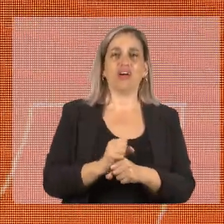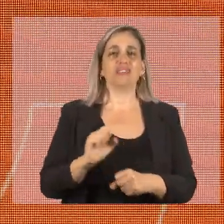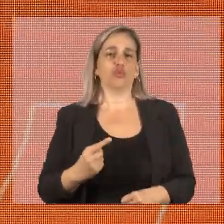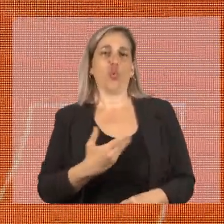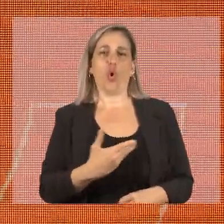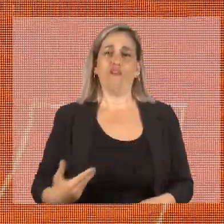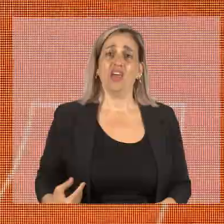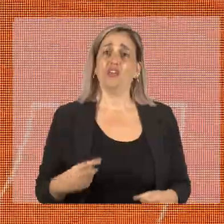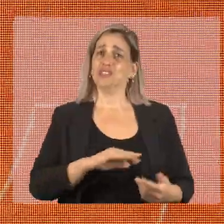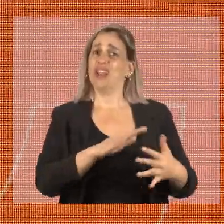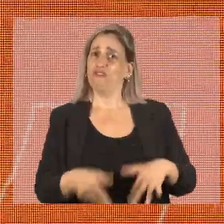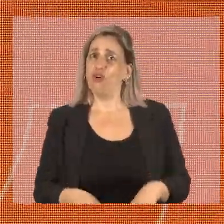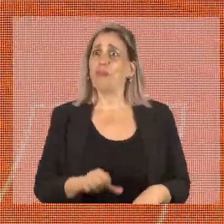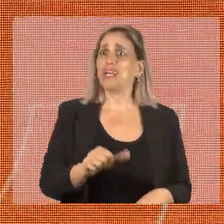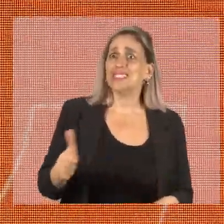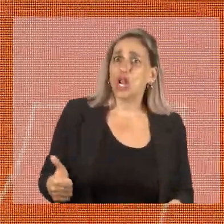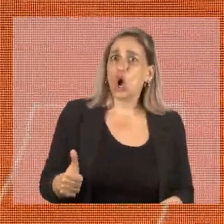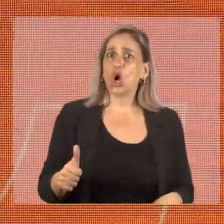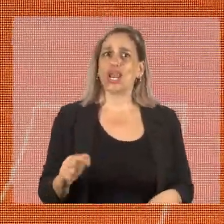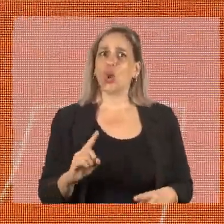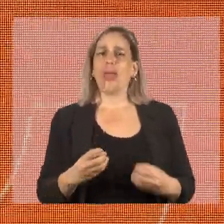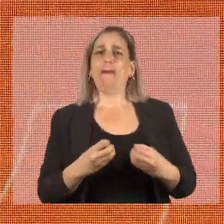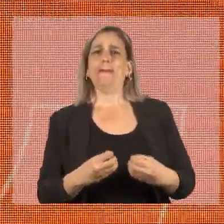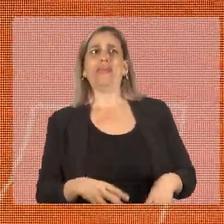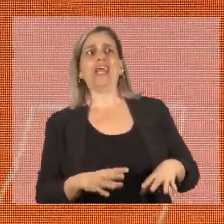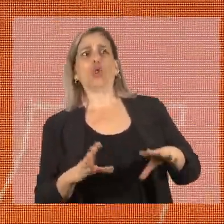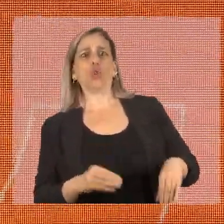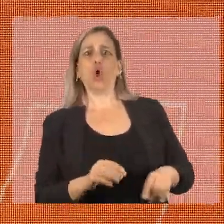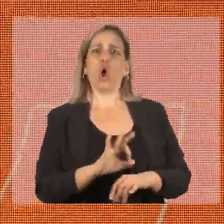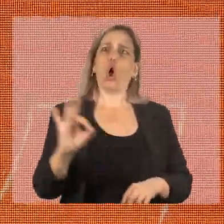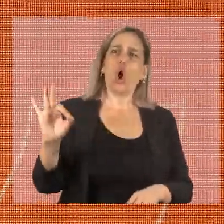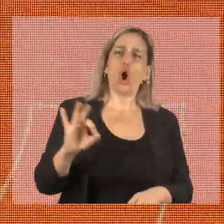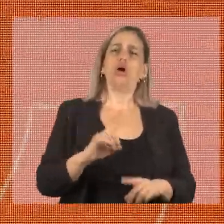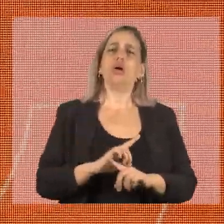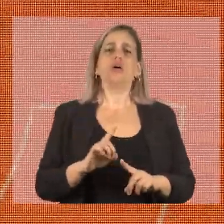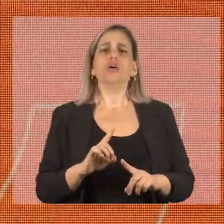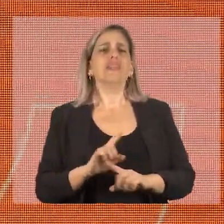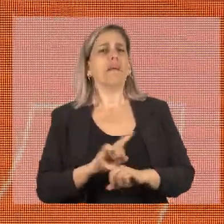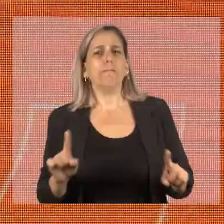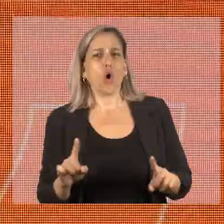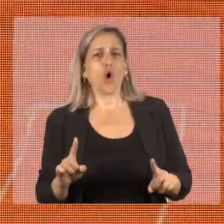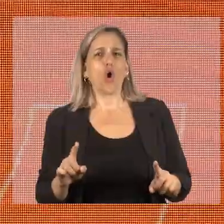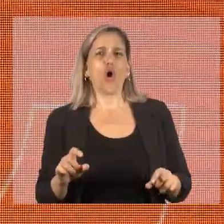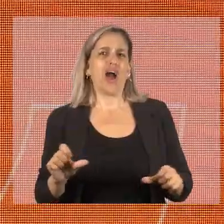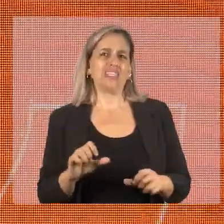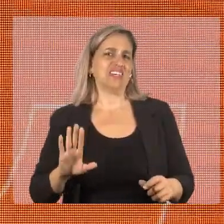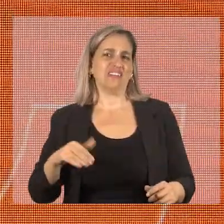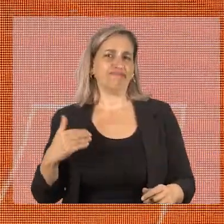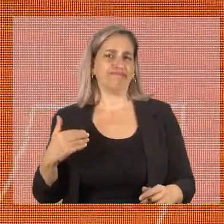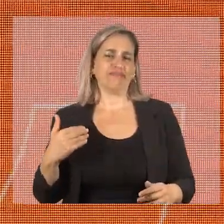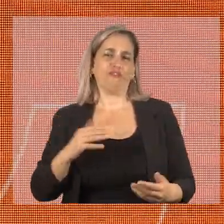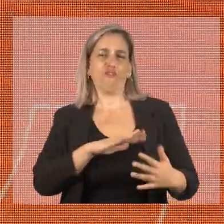determinada manera. Entonces, no vale perder todo en el camino, no vale el